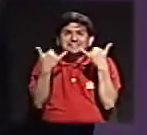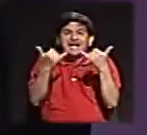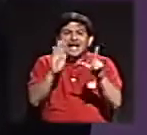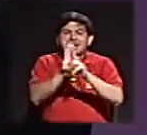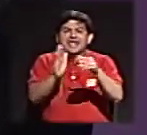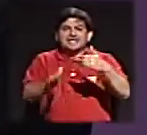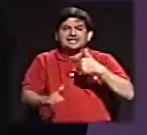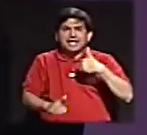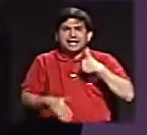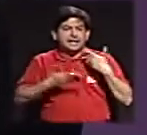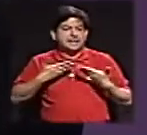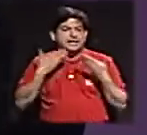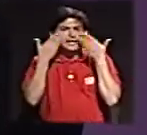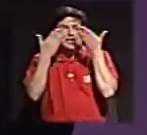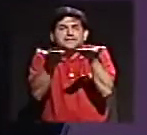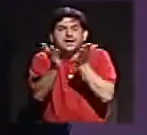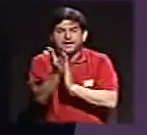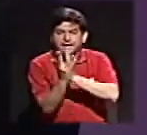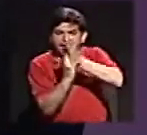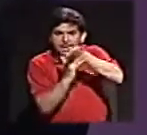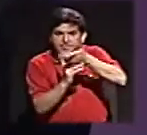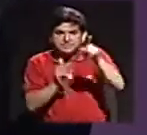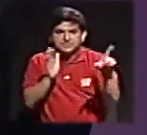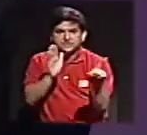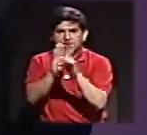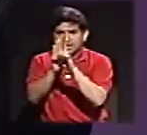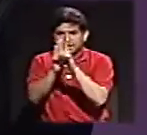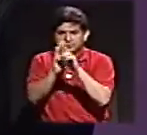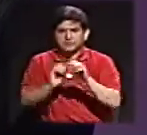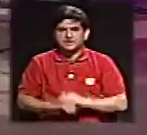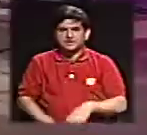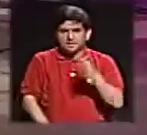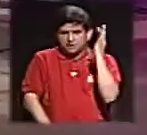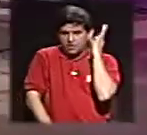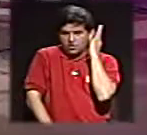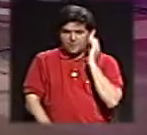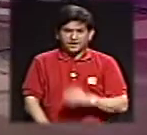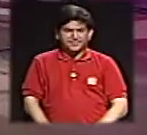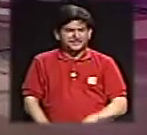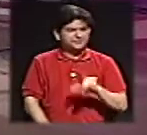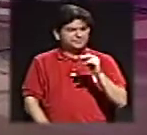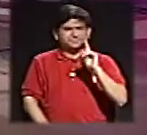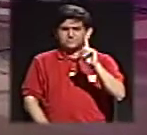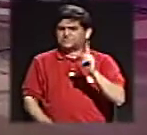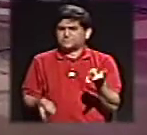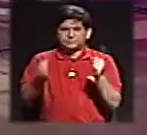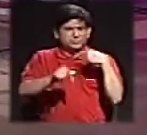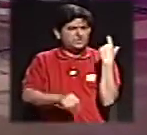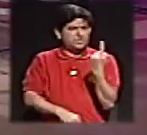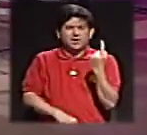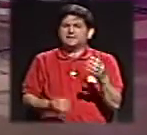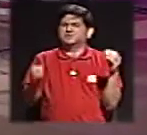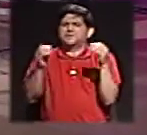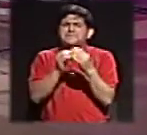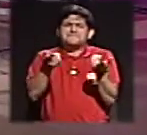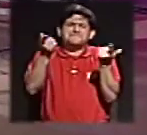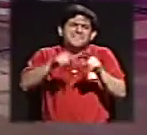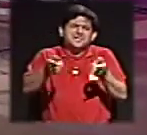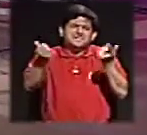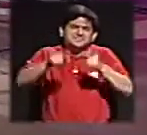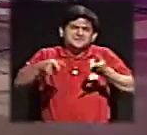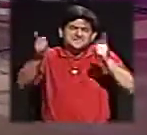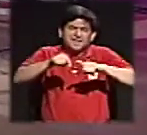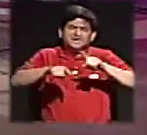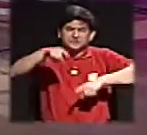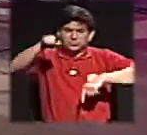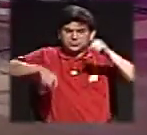que exista y se le brinde acceso a este derecho a las mujeres. Estos no son casos aislados, hay más casos.